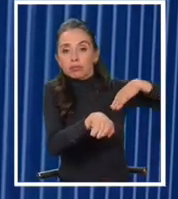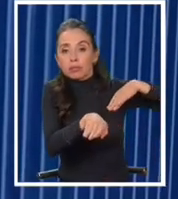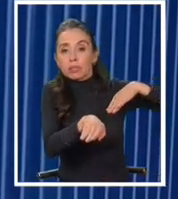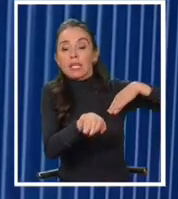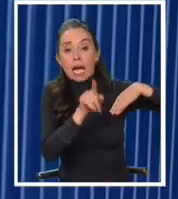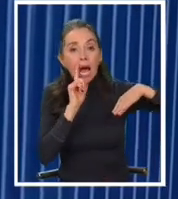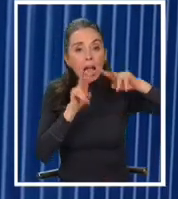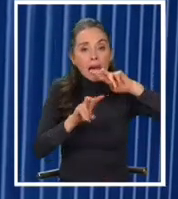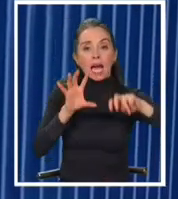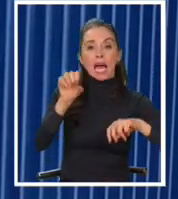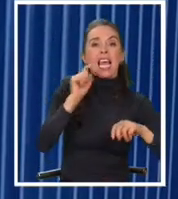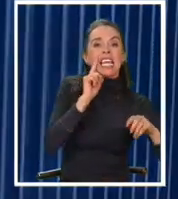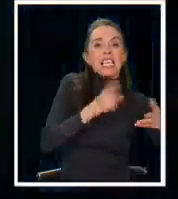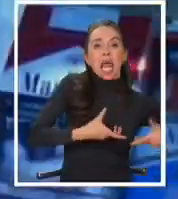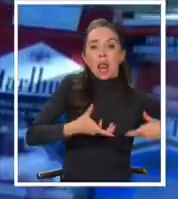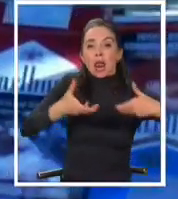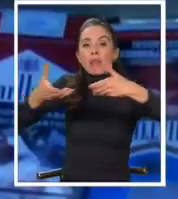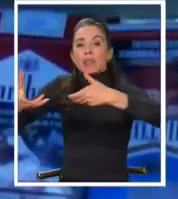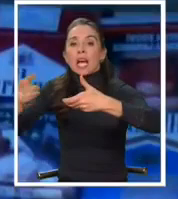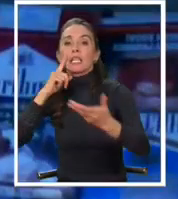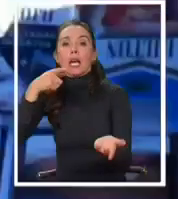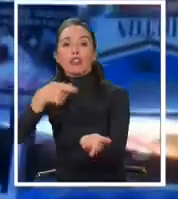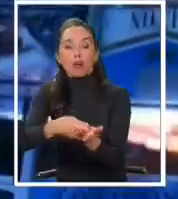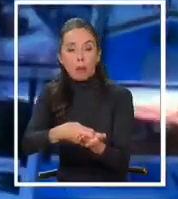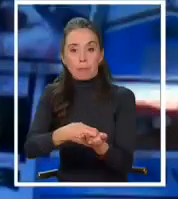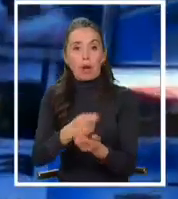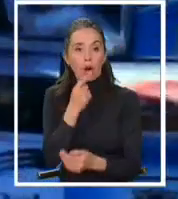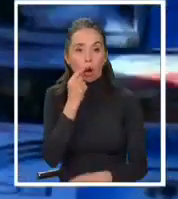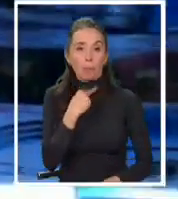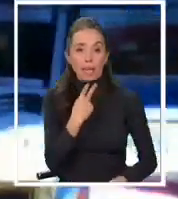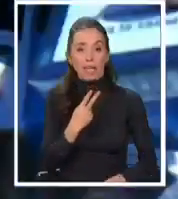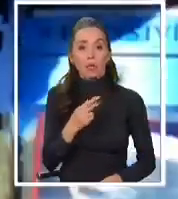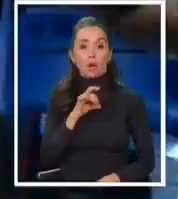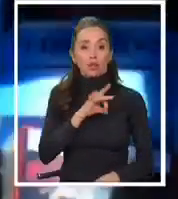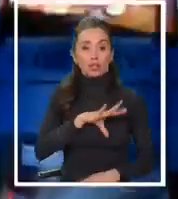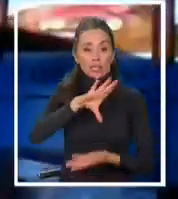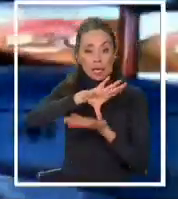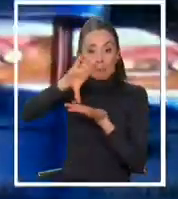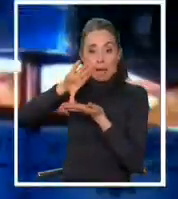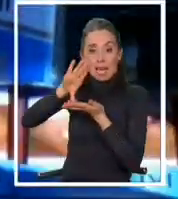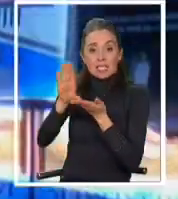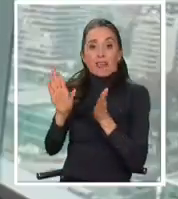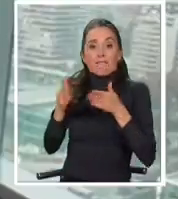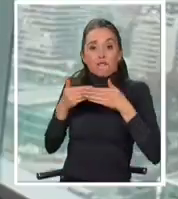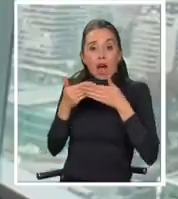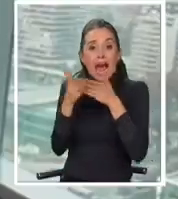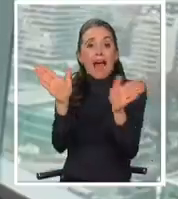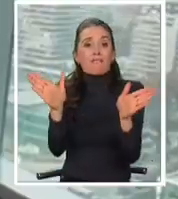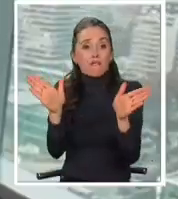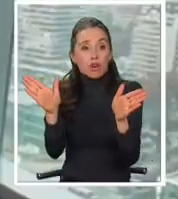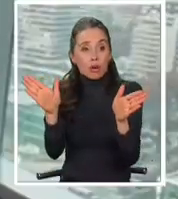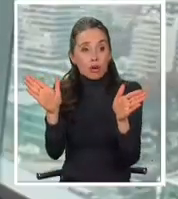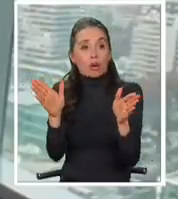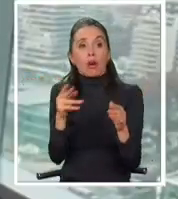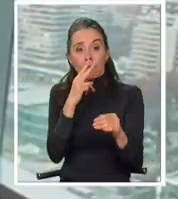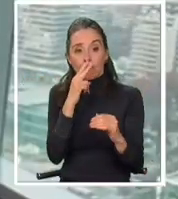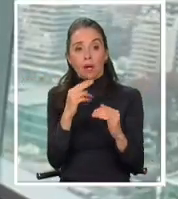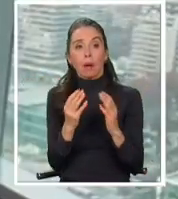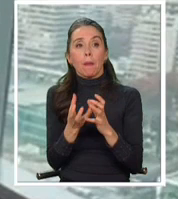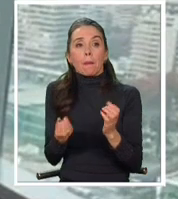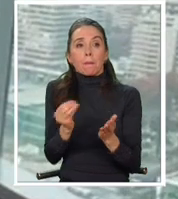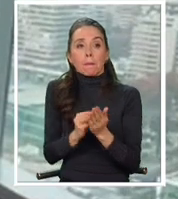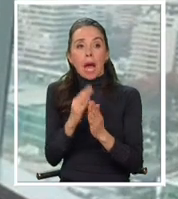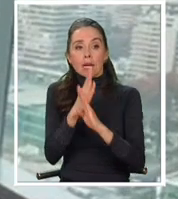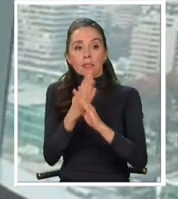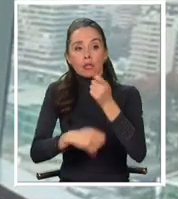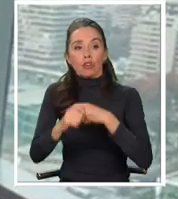proveedores y destinatarios finales de esta sustancia. Desde la reapertura de las fronteras en Chile, hemos visto un aumento importante del contrabando